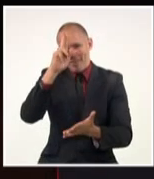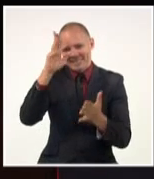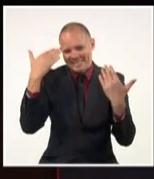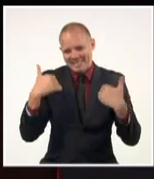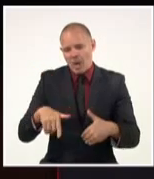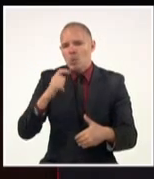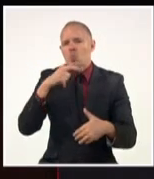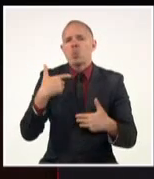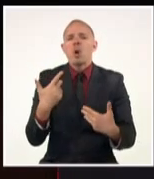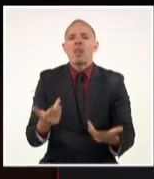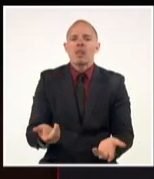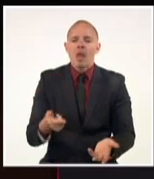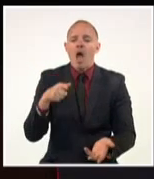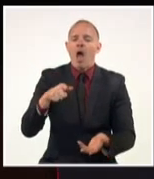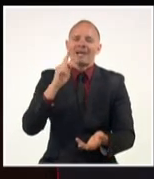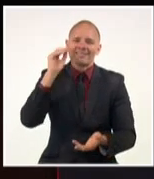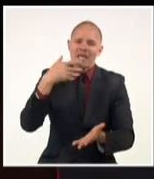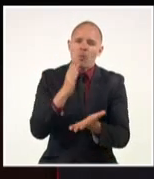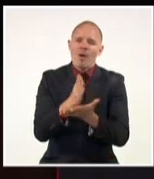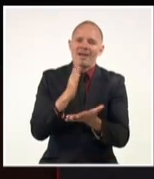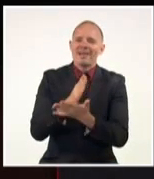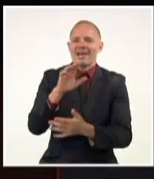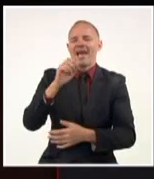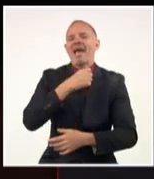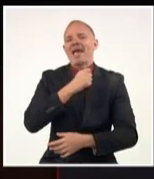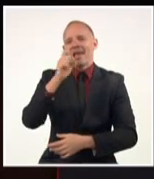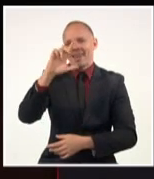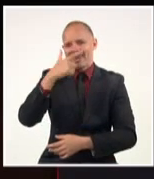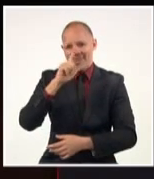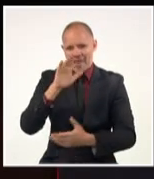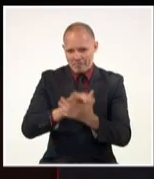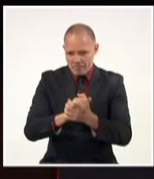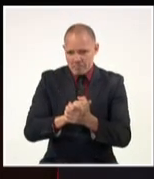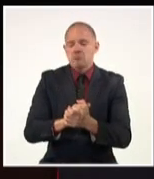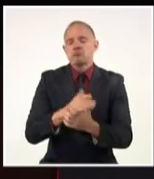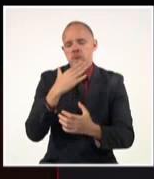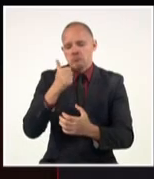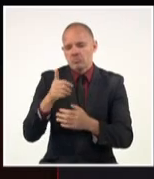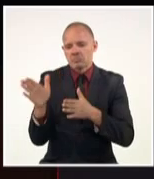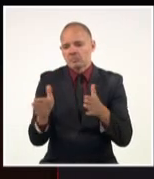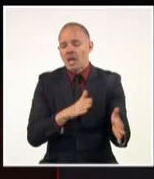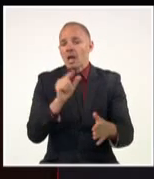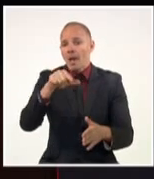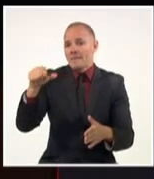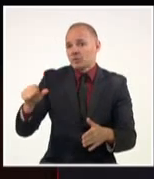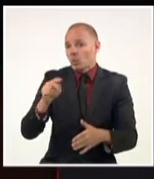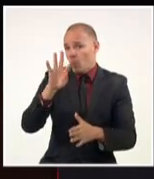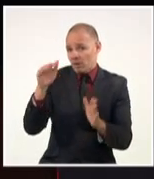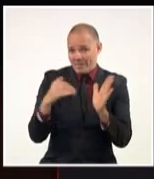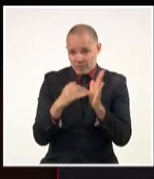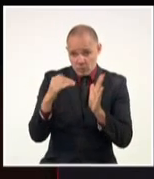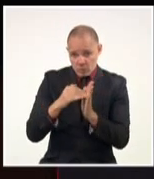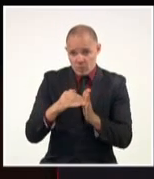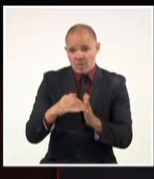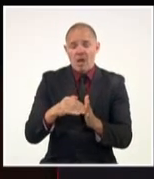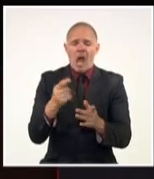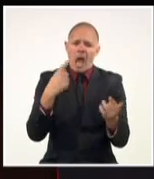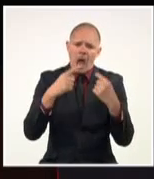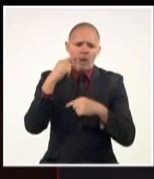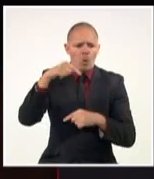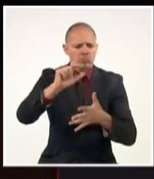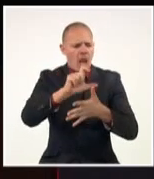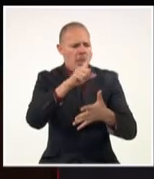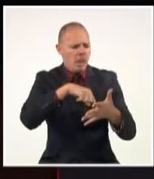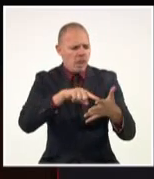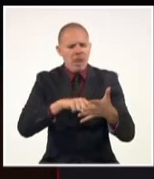Ciencias Médicas, ELAN, y más de 4 millones de personas de bajos ingresos de nuestra región y de África